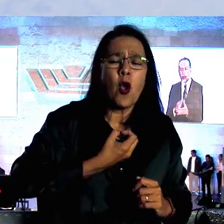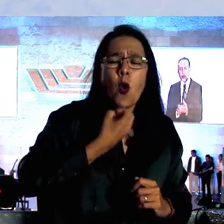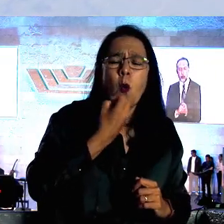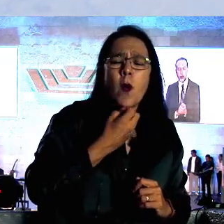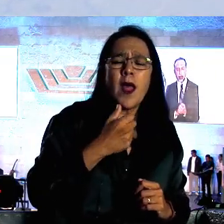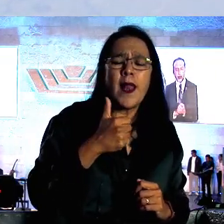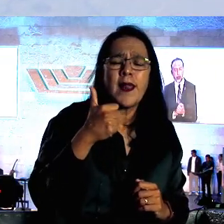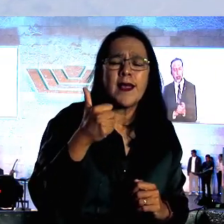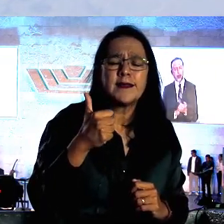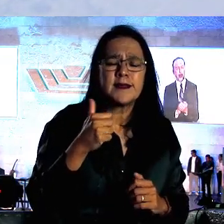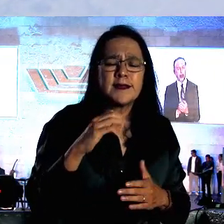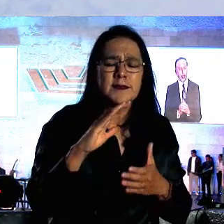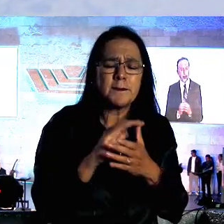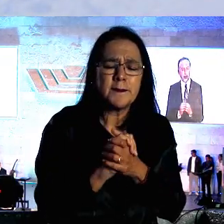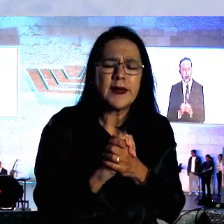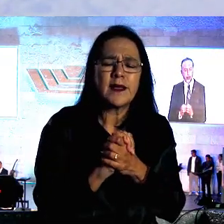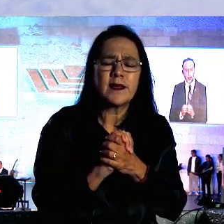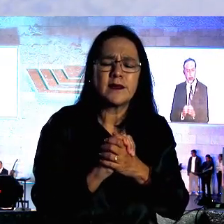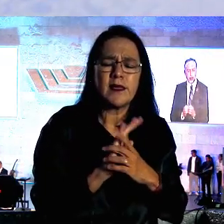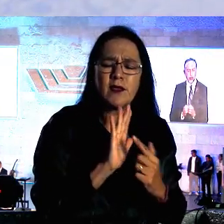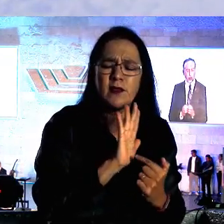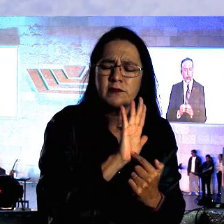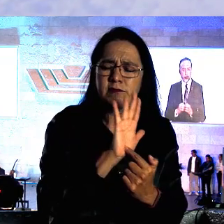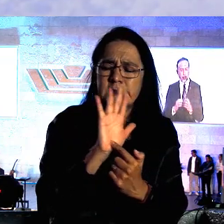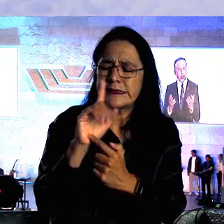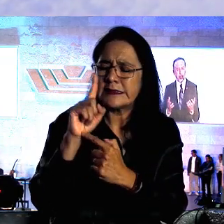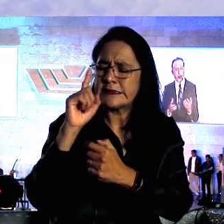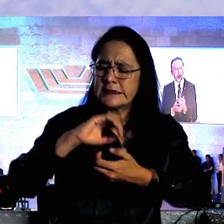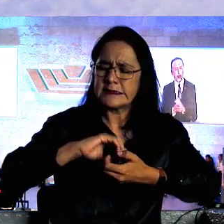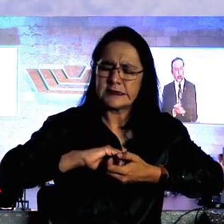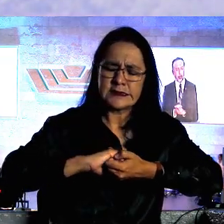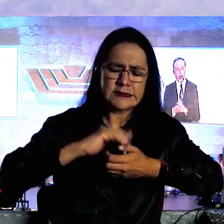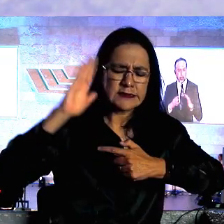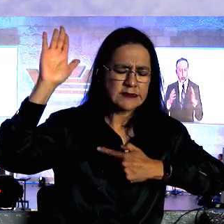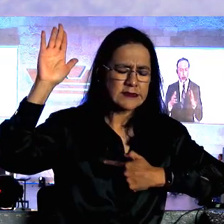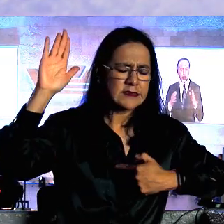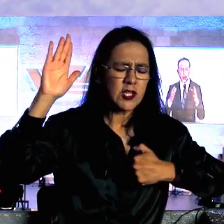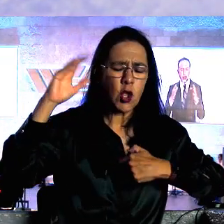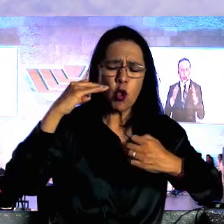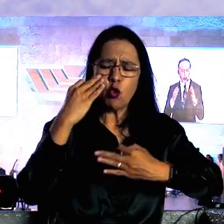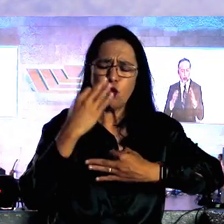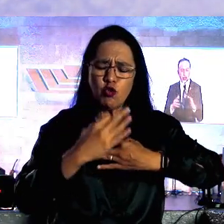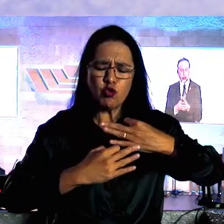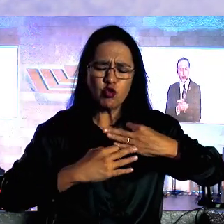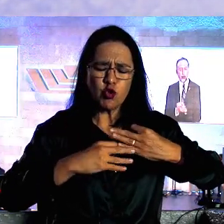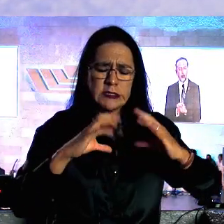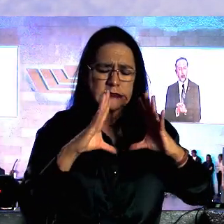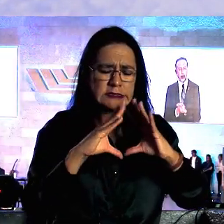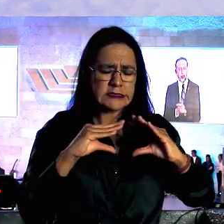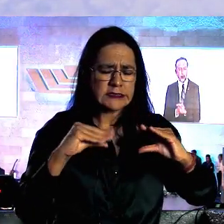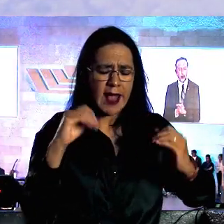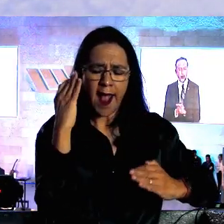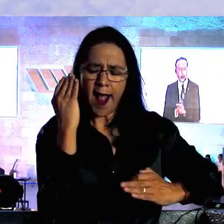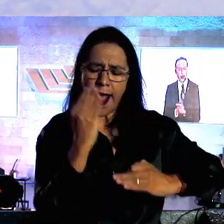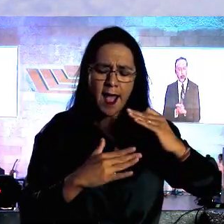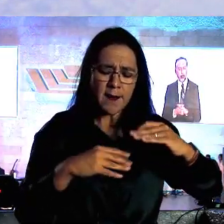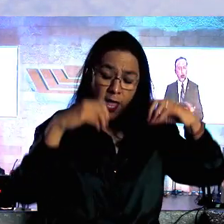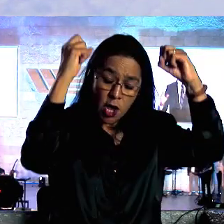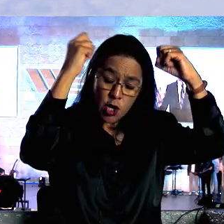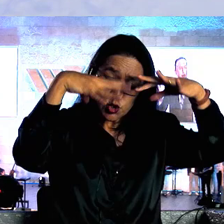hicieron su pacto delante de ti toda sequía es terminada y lluvia de bendición vendrá sobre sus vidas